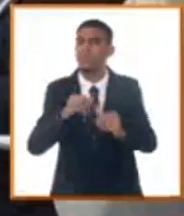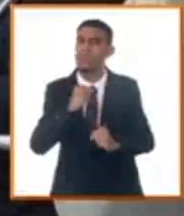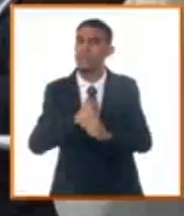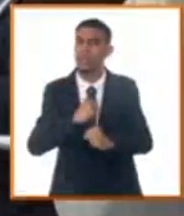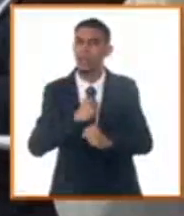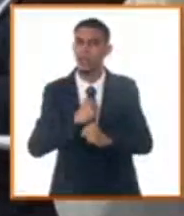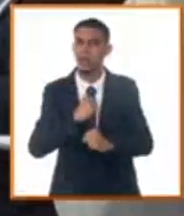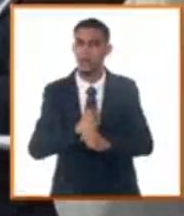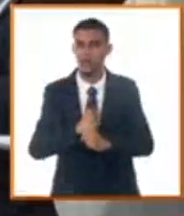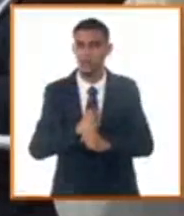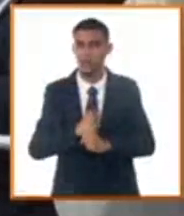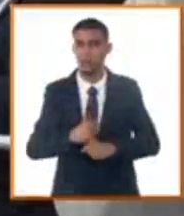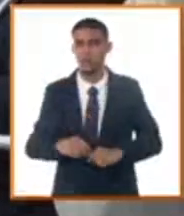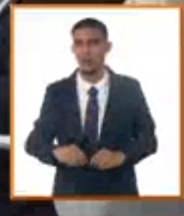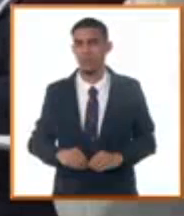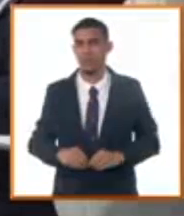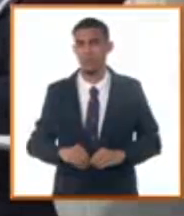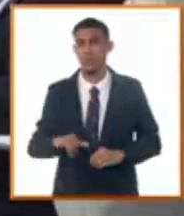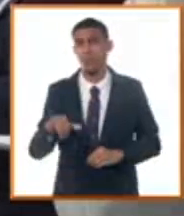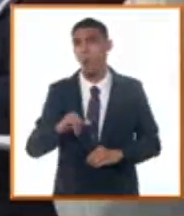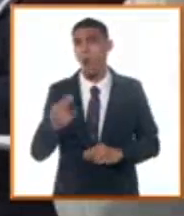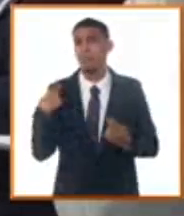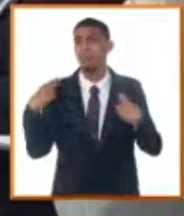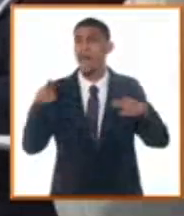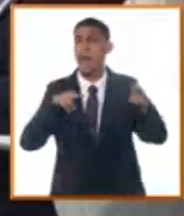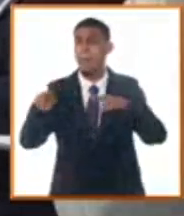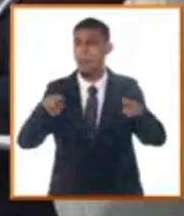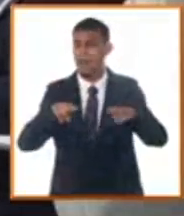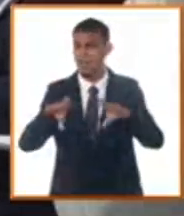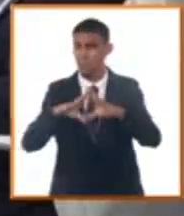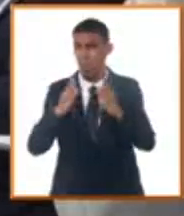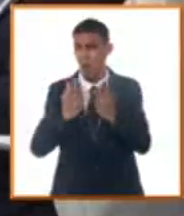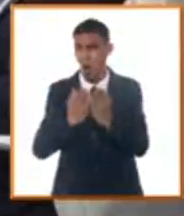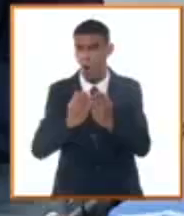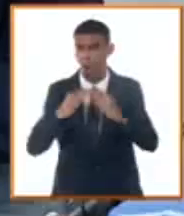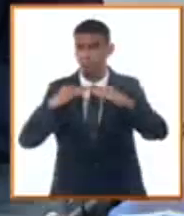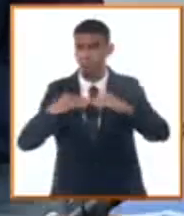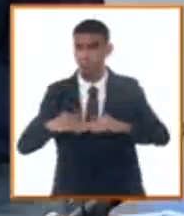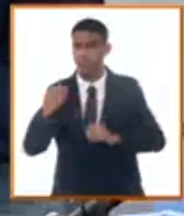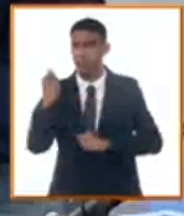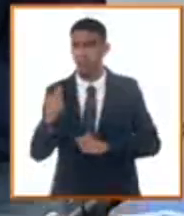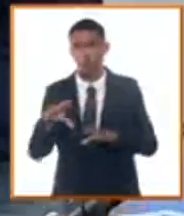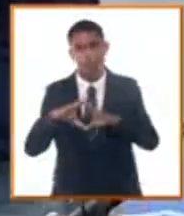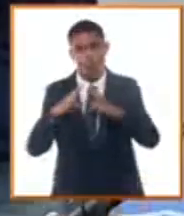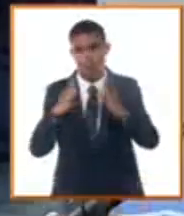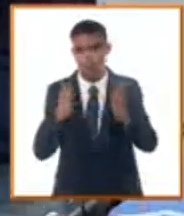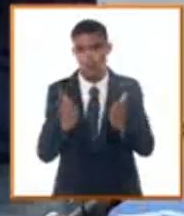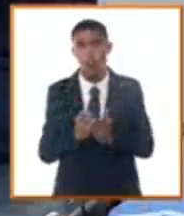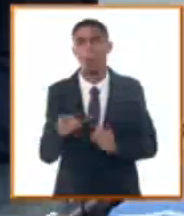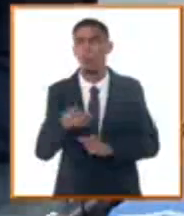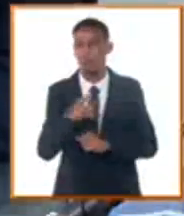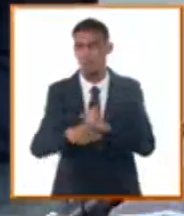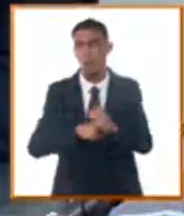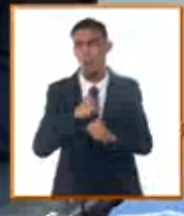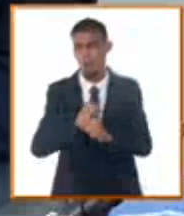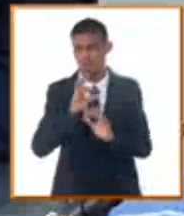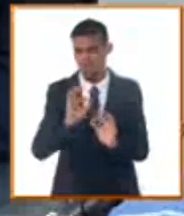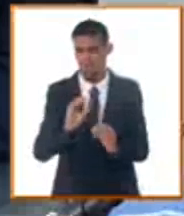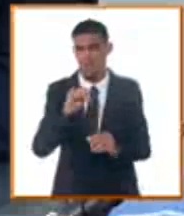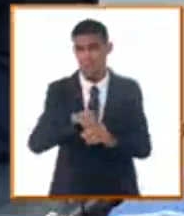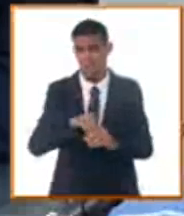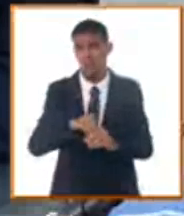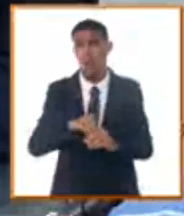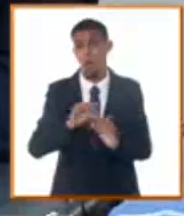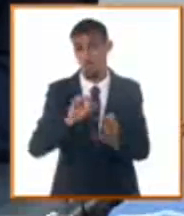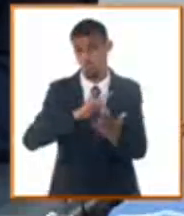eficiencia los temas de almacenes, la interrelación con los sistemas contables financieros. Eso también cierra ciclo dentro del comercio